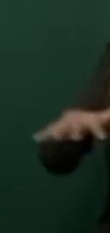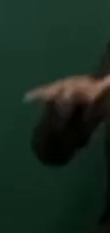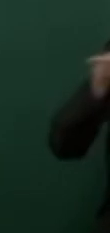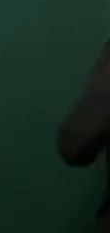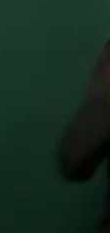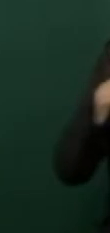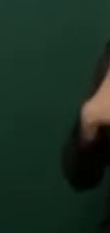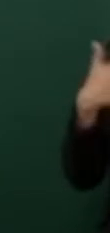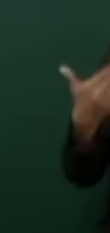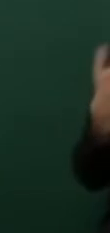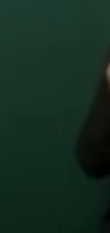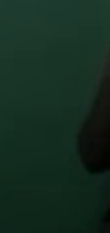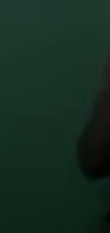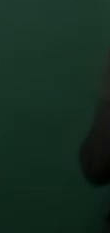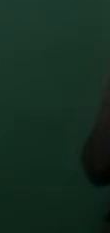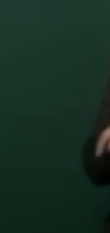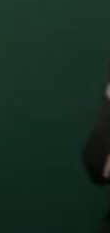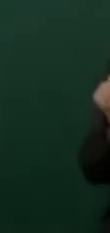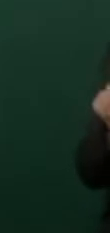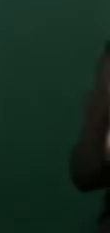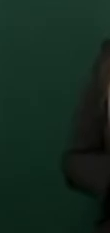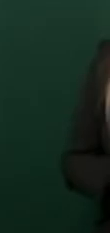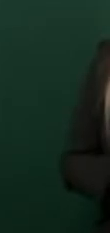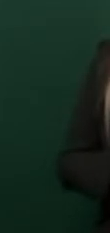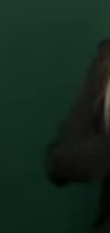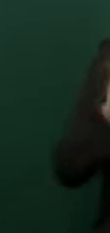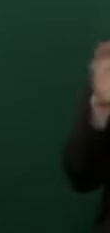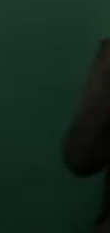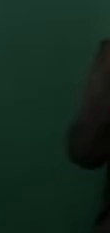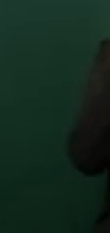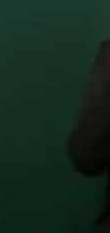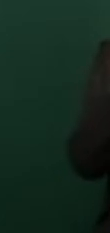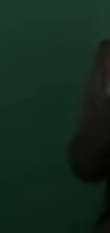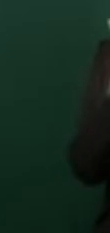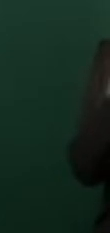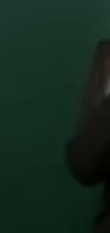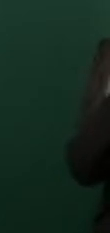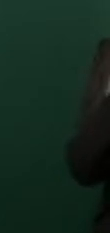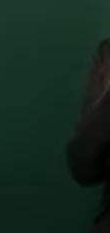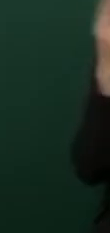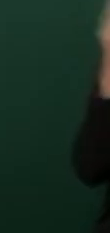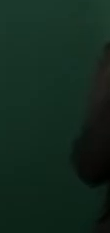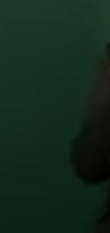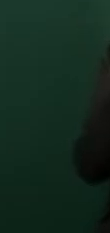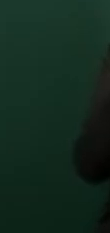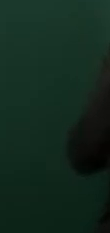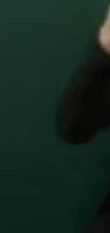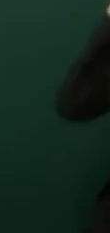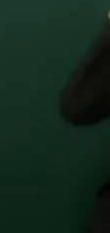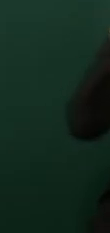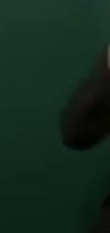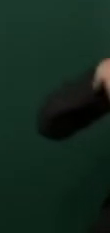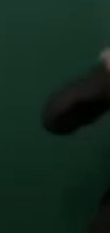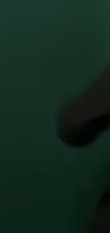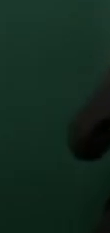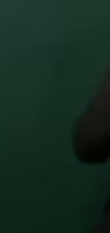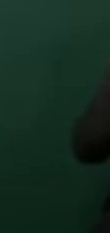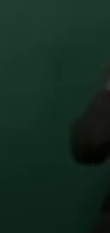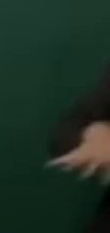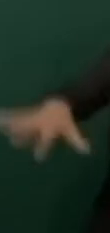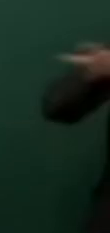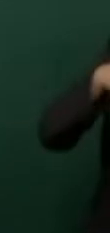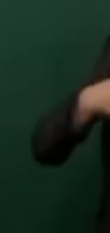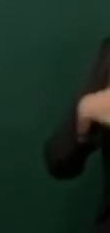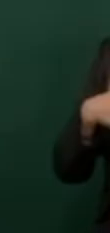Y apuesto a eso. Y nada más que se piense en el interés del pueblo. ¿Que se porten